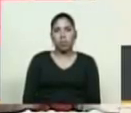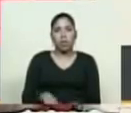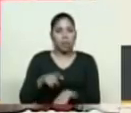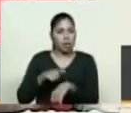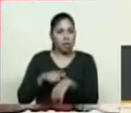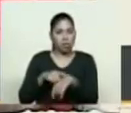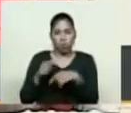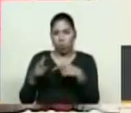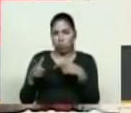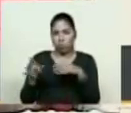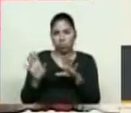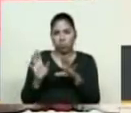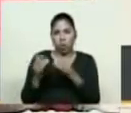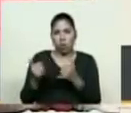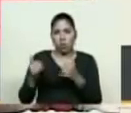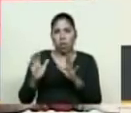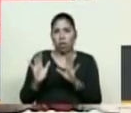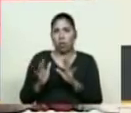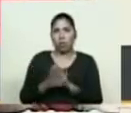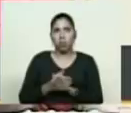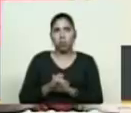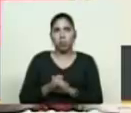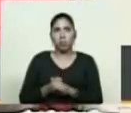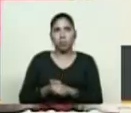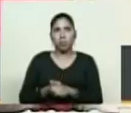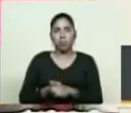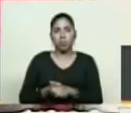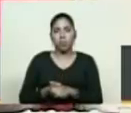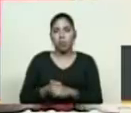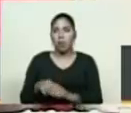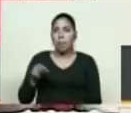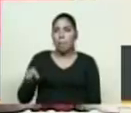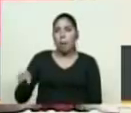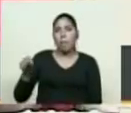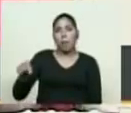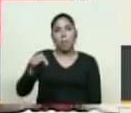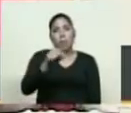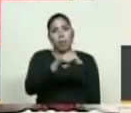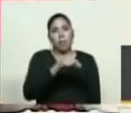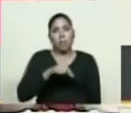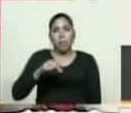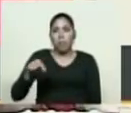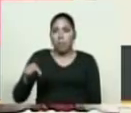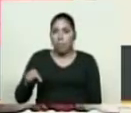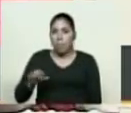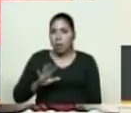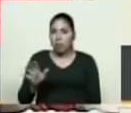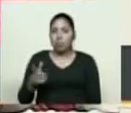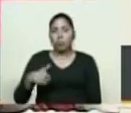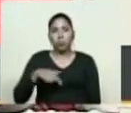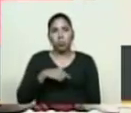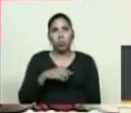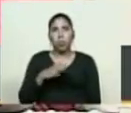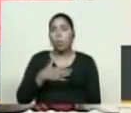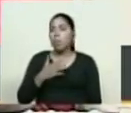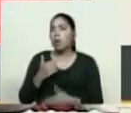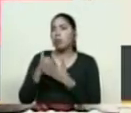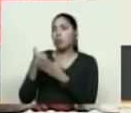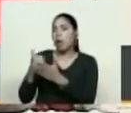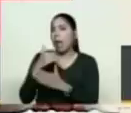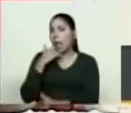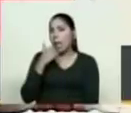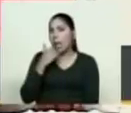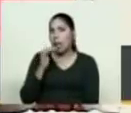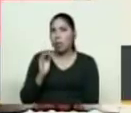sin todos los puntos que tuvieron los partidos políticos que fueron a revalidar, nosotros podemos ayudarlos